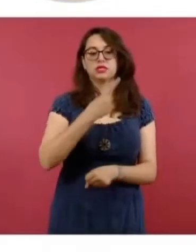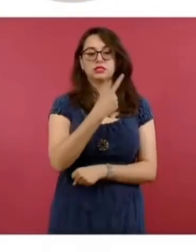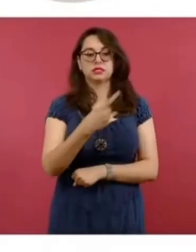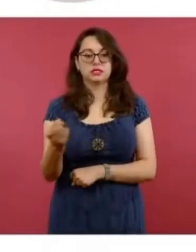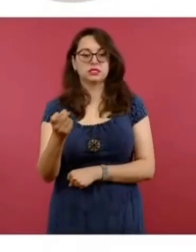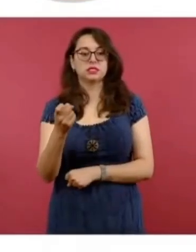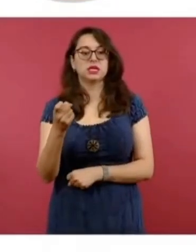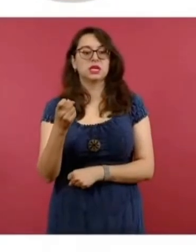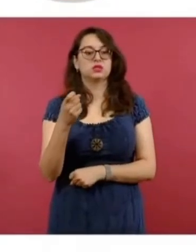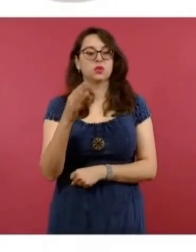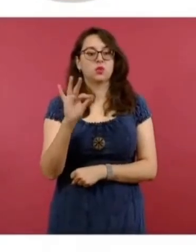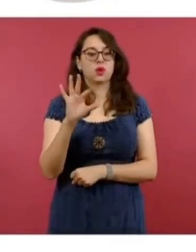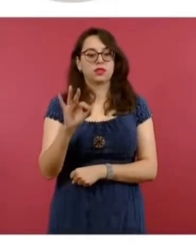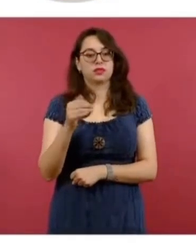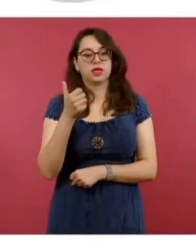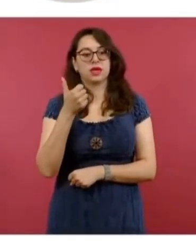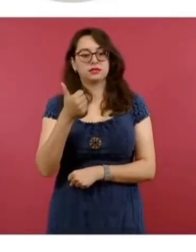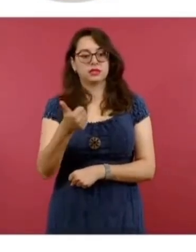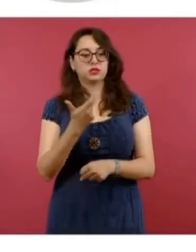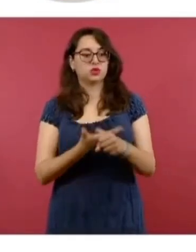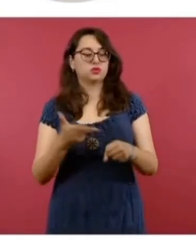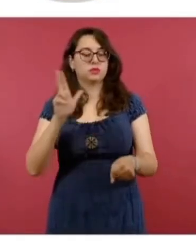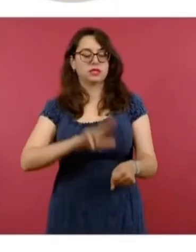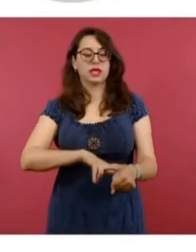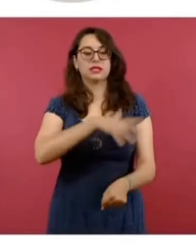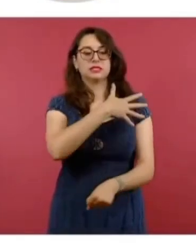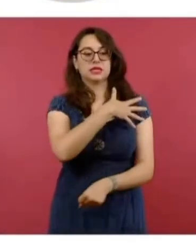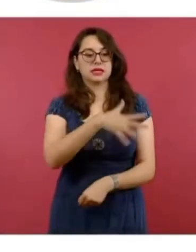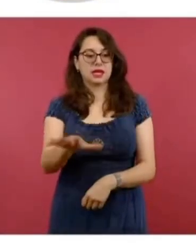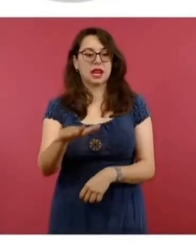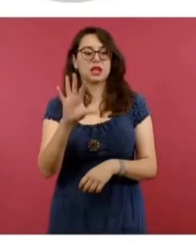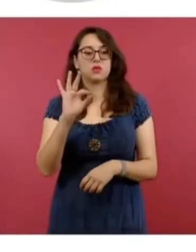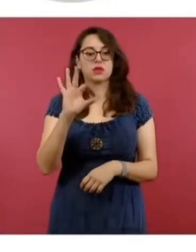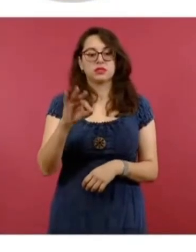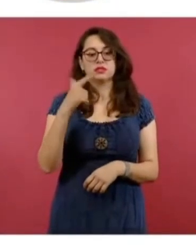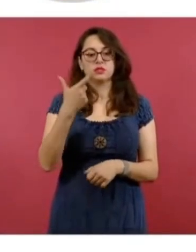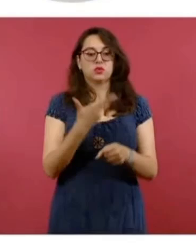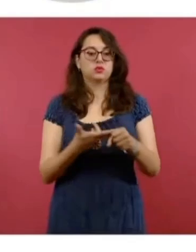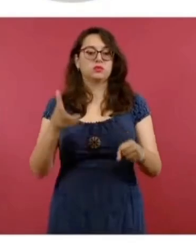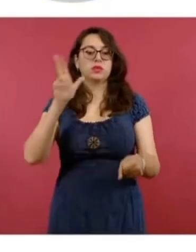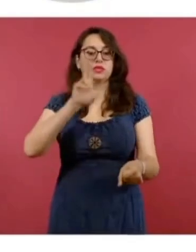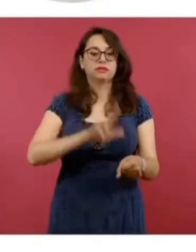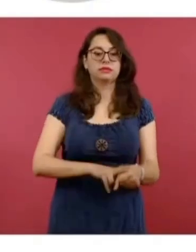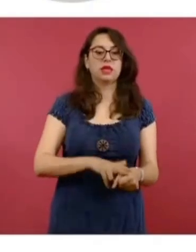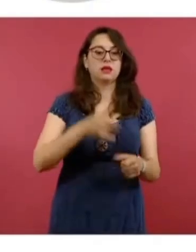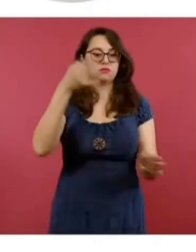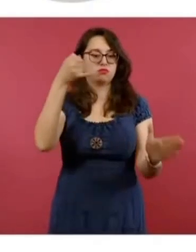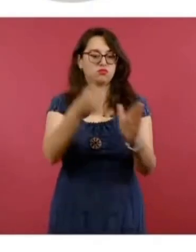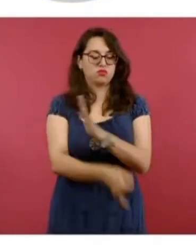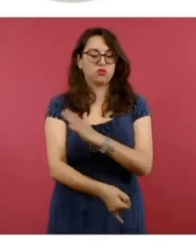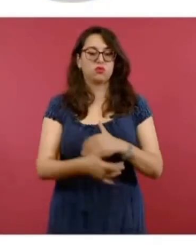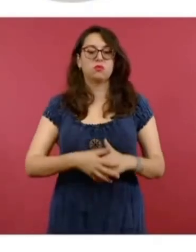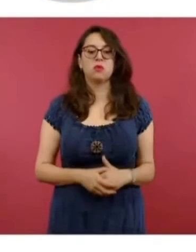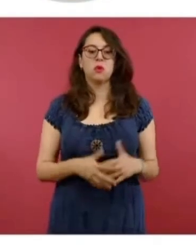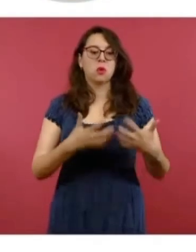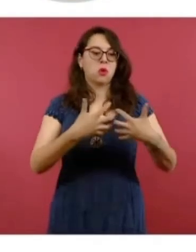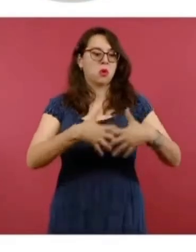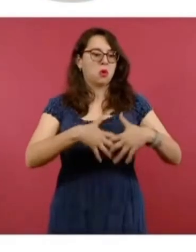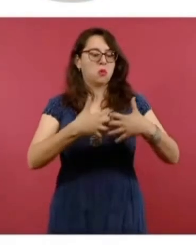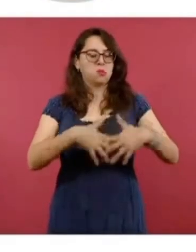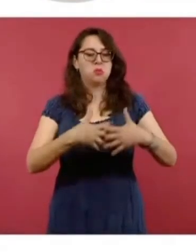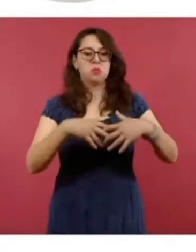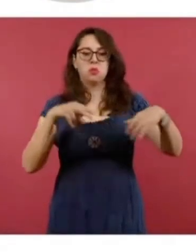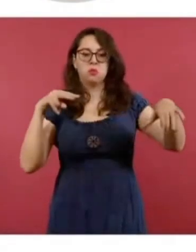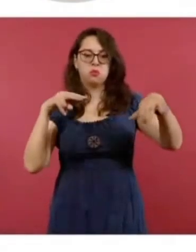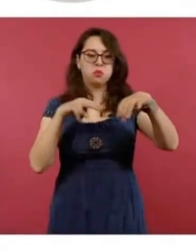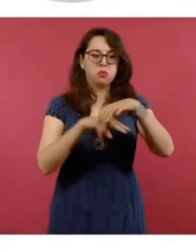209 hospitales generales y 47 hospitales de especialidad. ¿Qué equipos son? Desde un acelerador lineal, 13 tomógrafos,